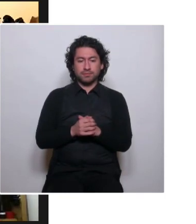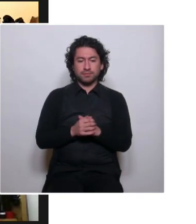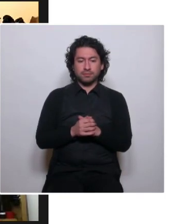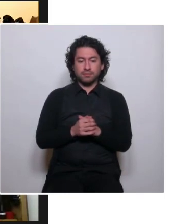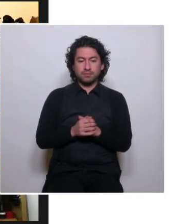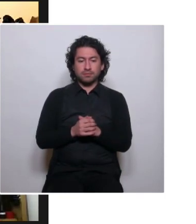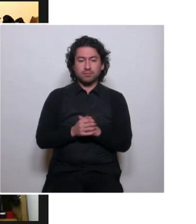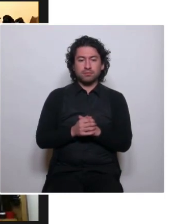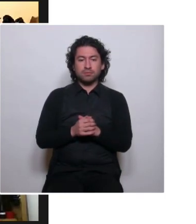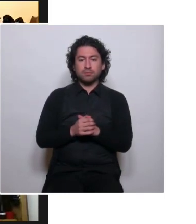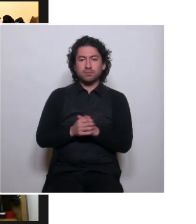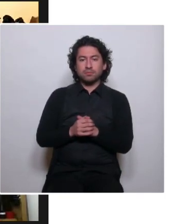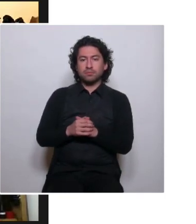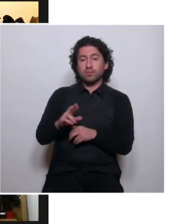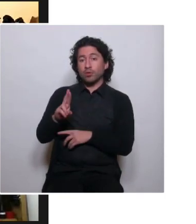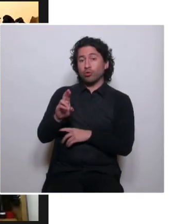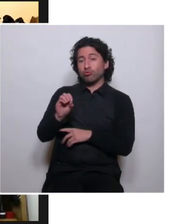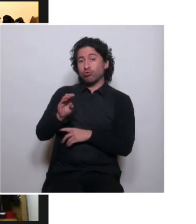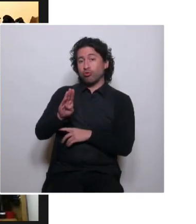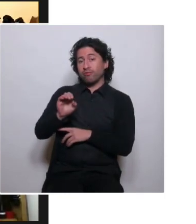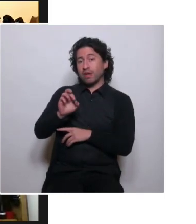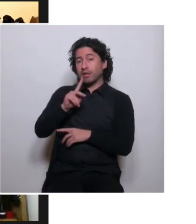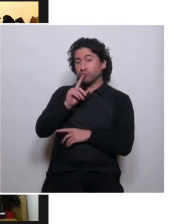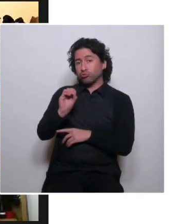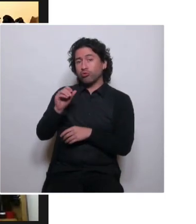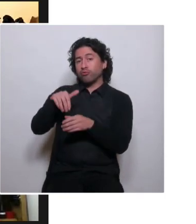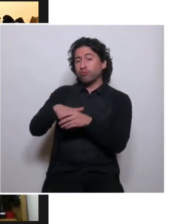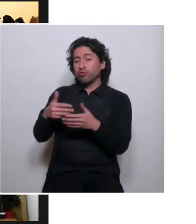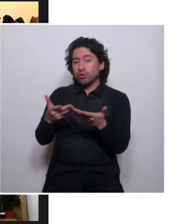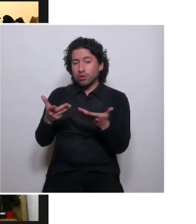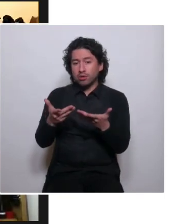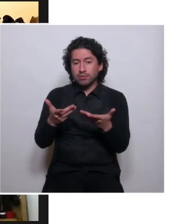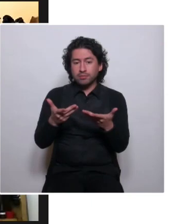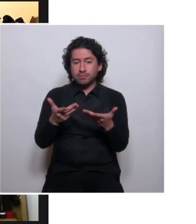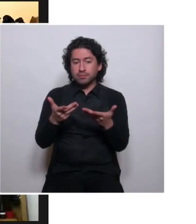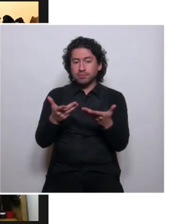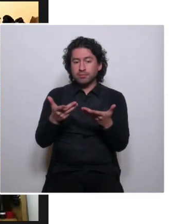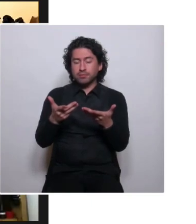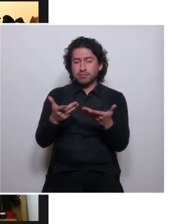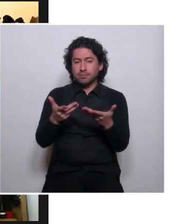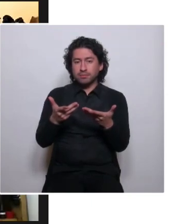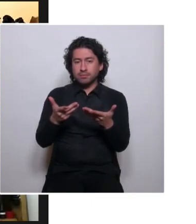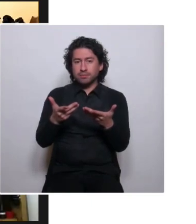Señor Roberto Celedón, ¿cómo vota? A favor, señor